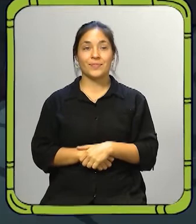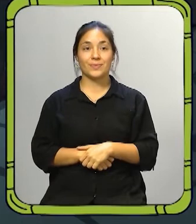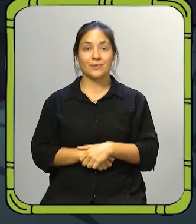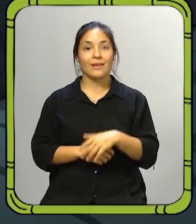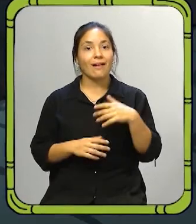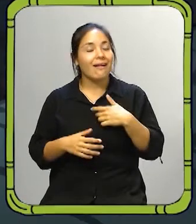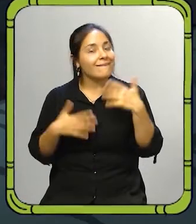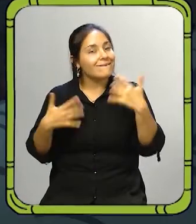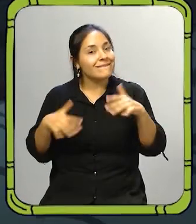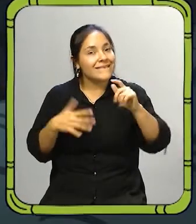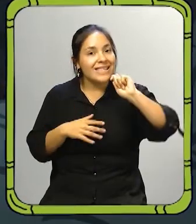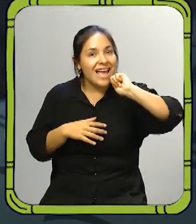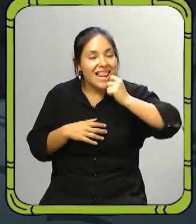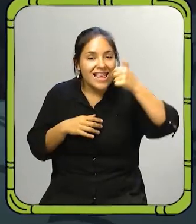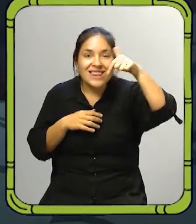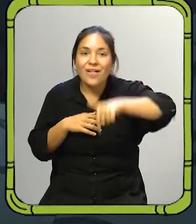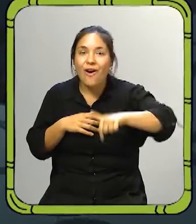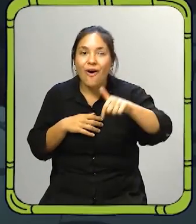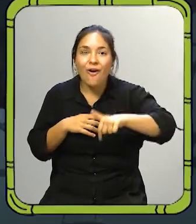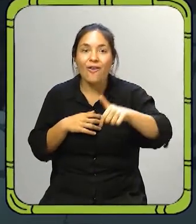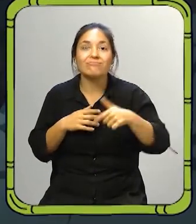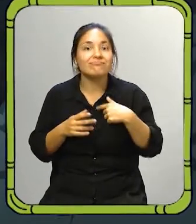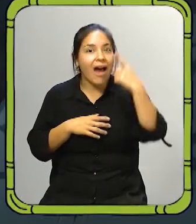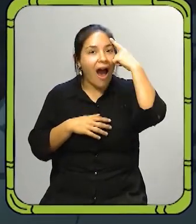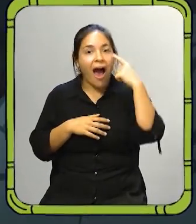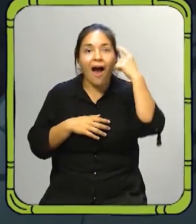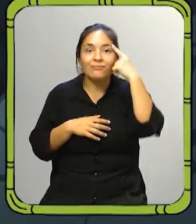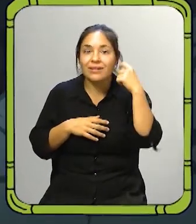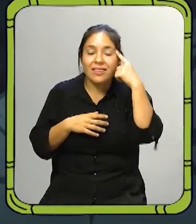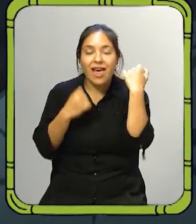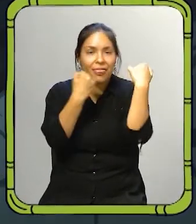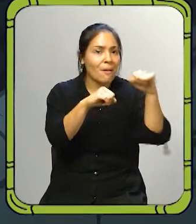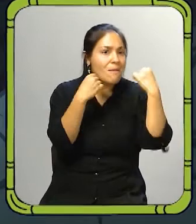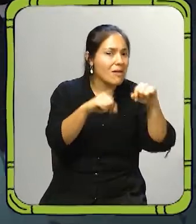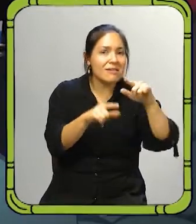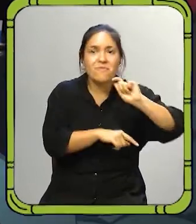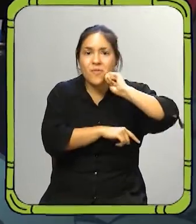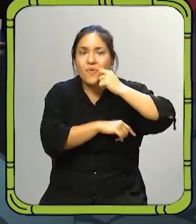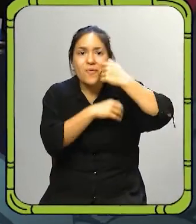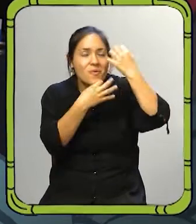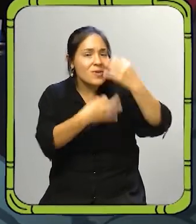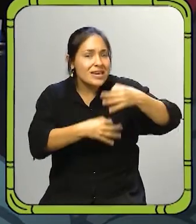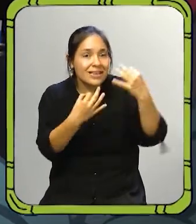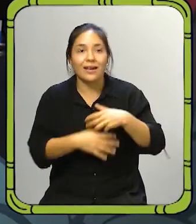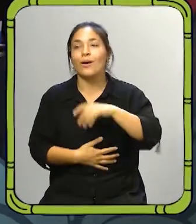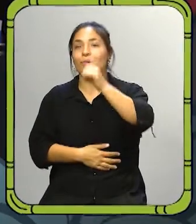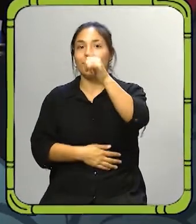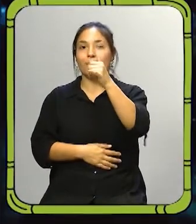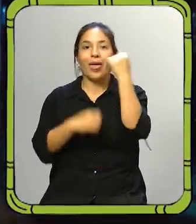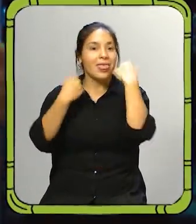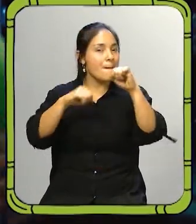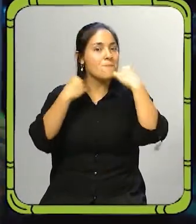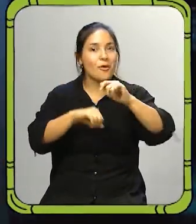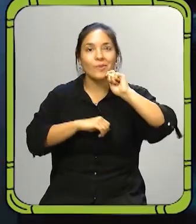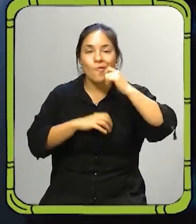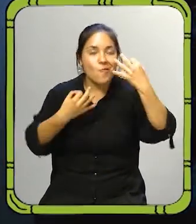¡Qué divertido estuvo el día de hoy! Aprendimos un montón de cosas. Los deportes están buenísimos. Sí, muy buenos los